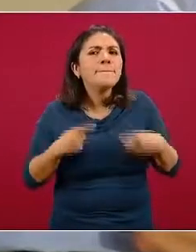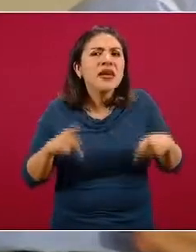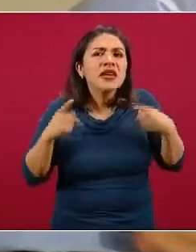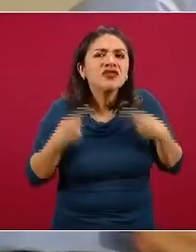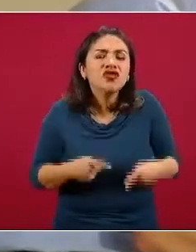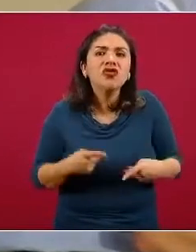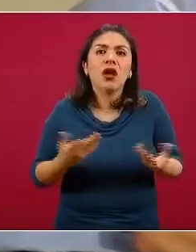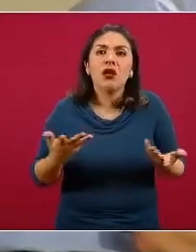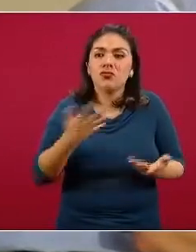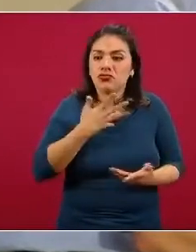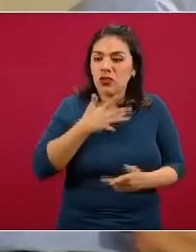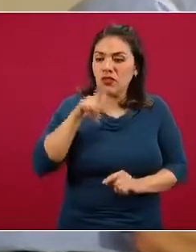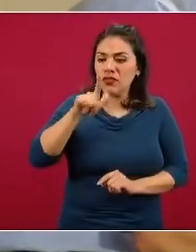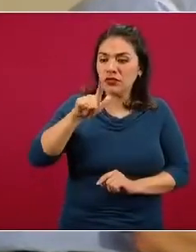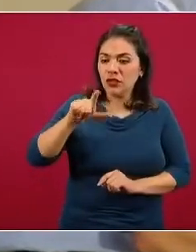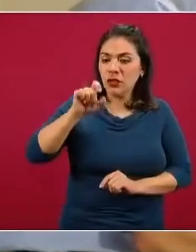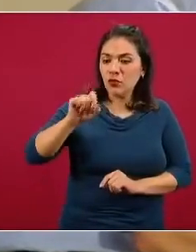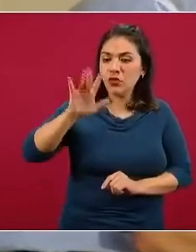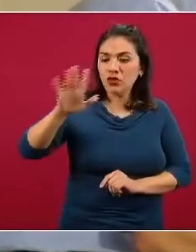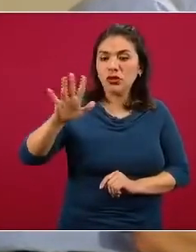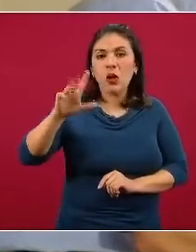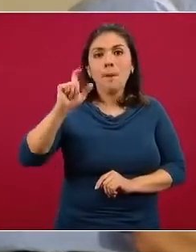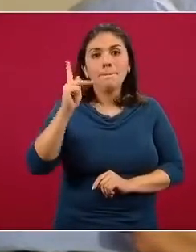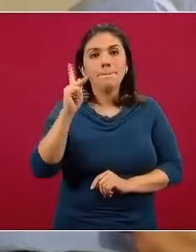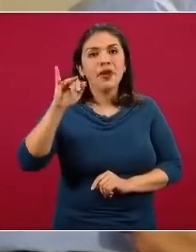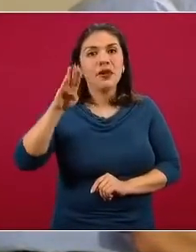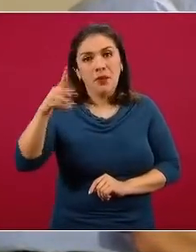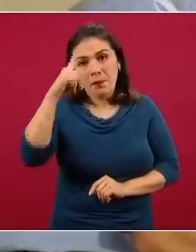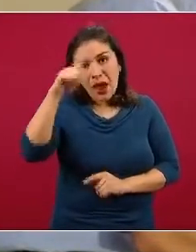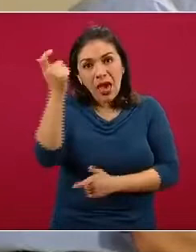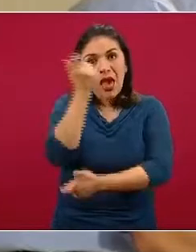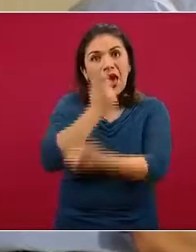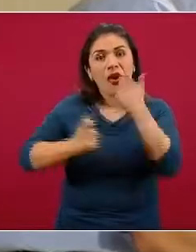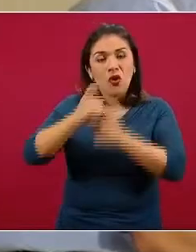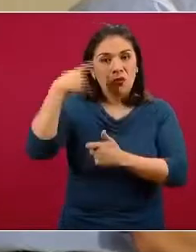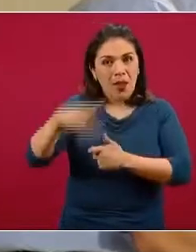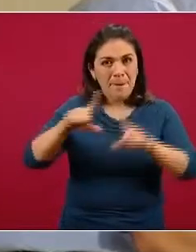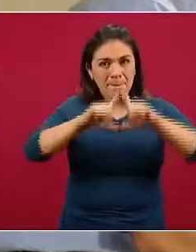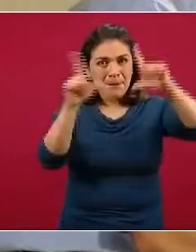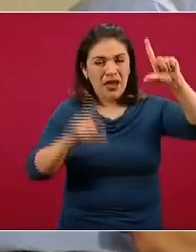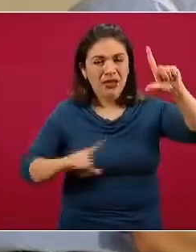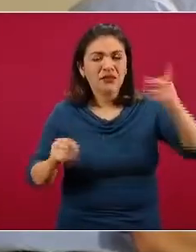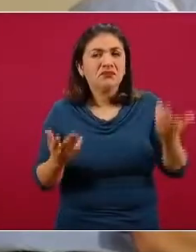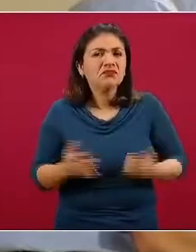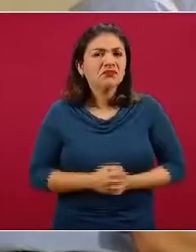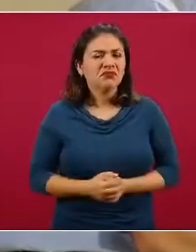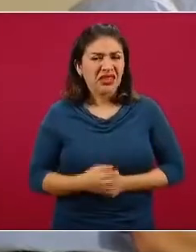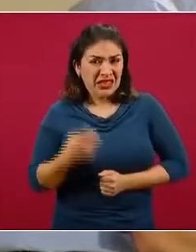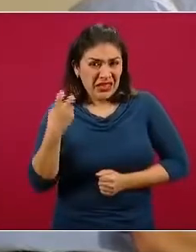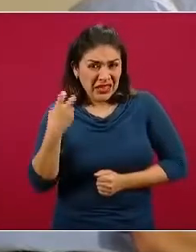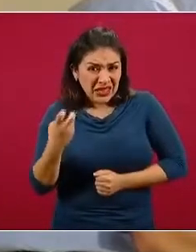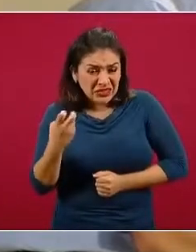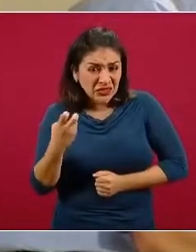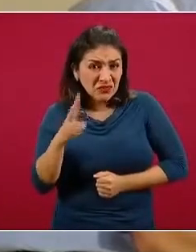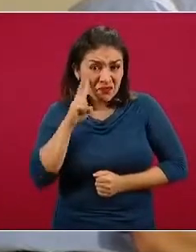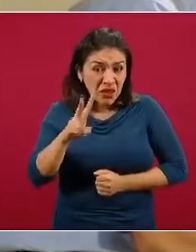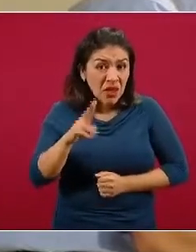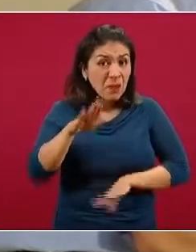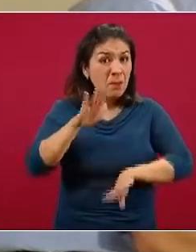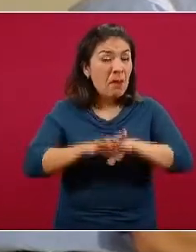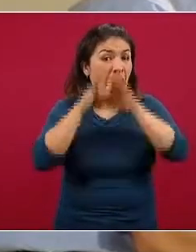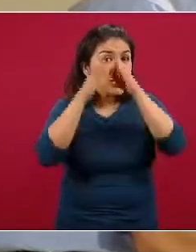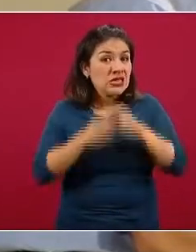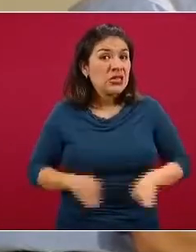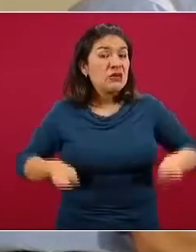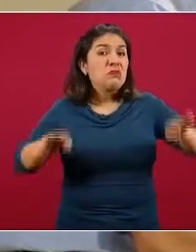del 17.5 del PIB que aporta a la economía nacional. Esto es lo que se ha aponderado o